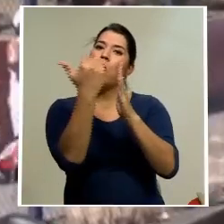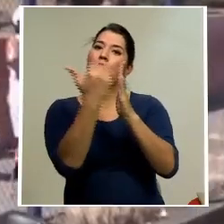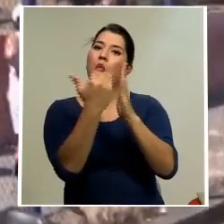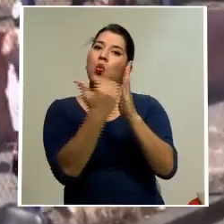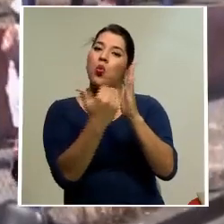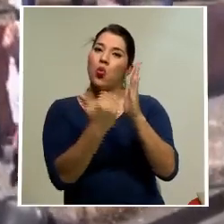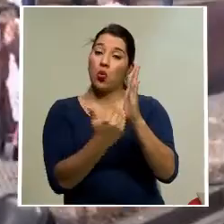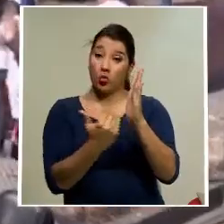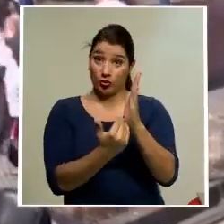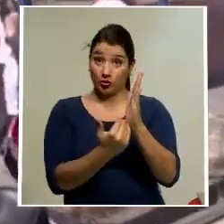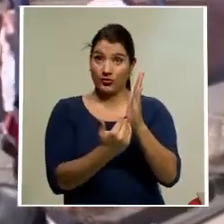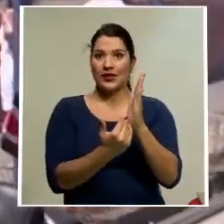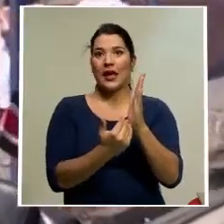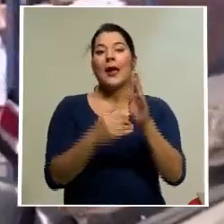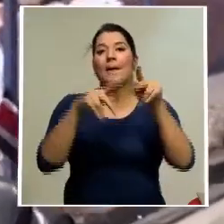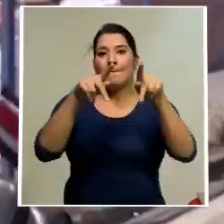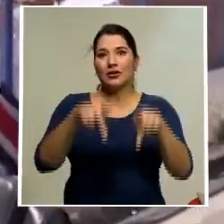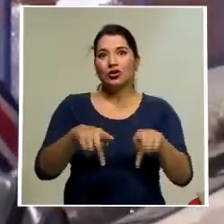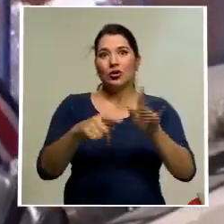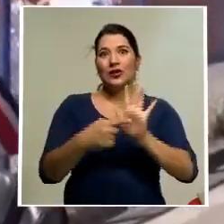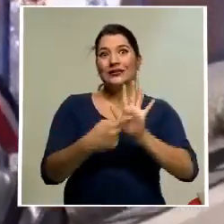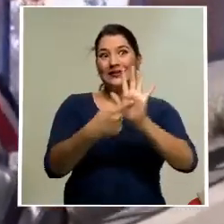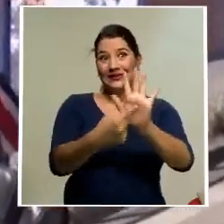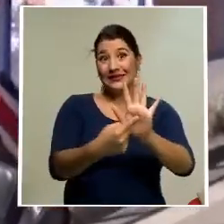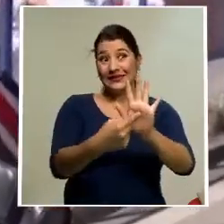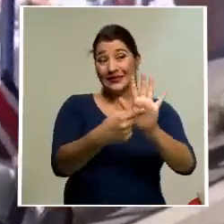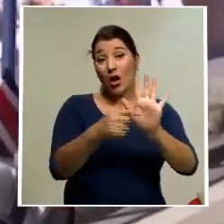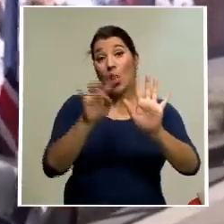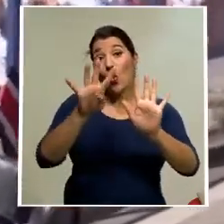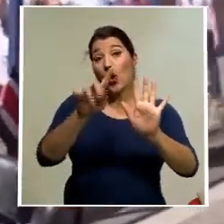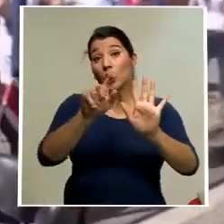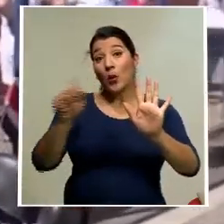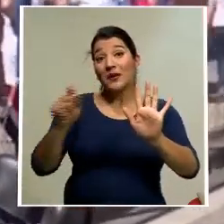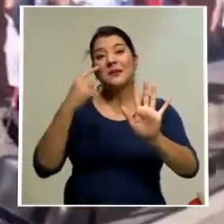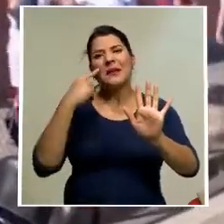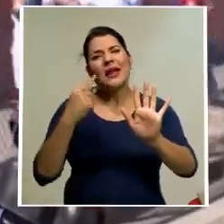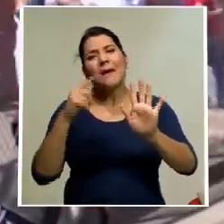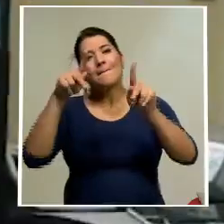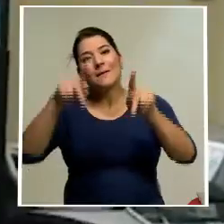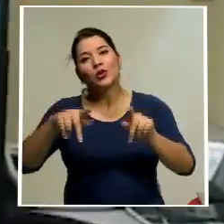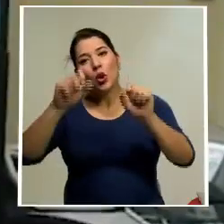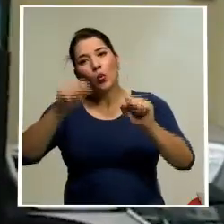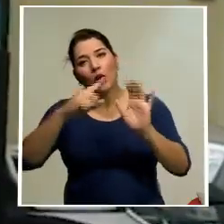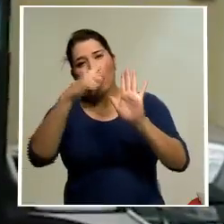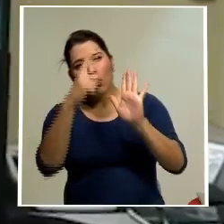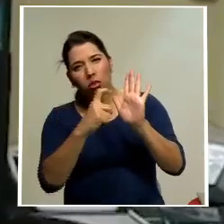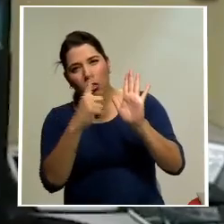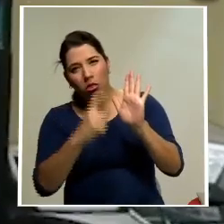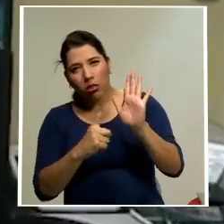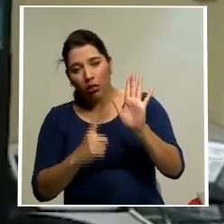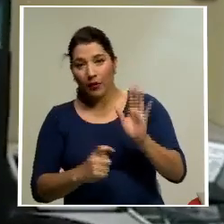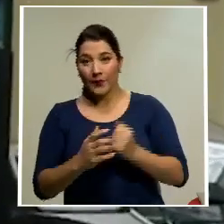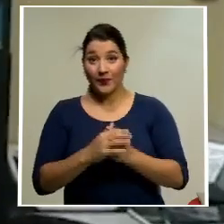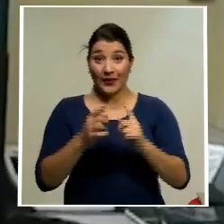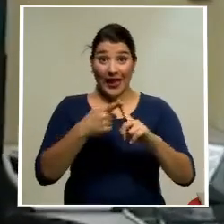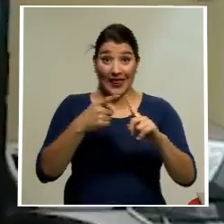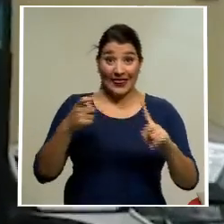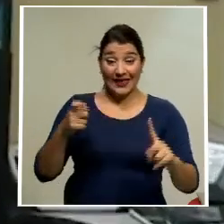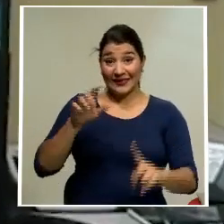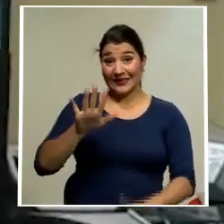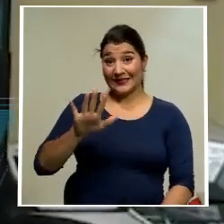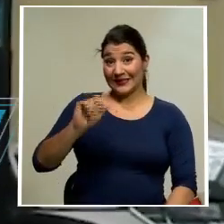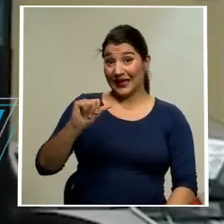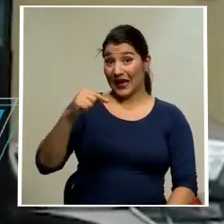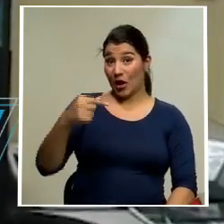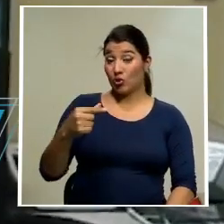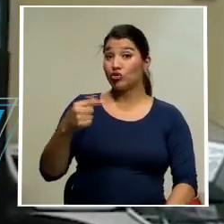deben exhibirse durante al menos 4 meses para que puedan ser consultadas por los ciudadanos. A partir de este 5 de agosto debe estar